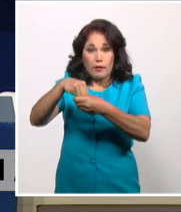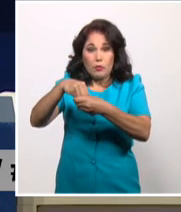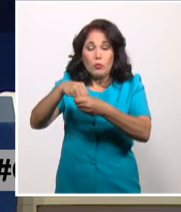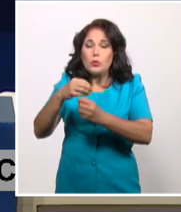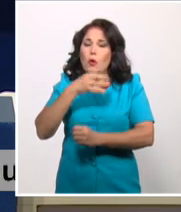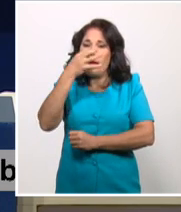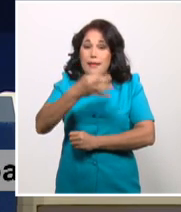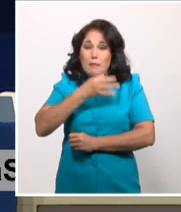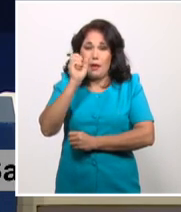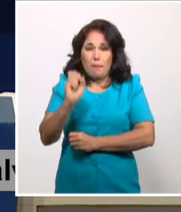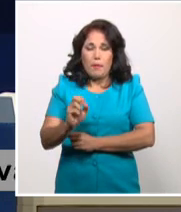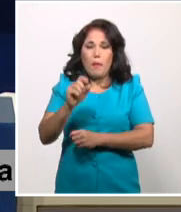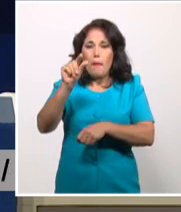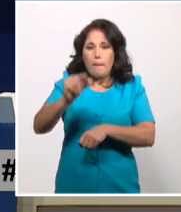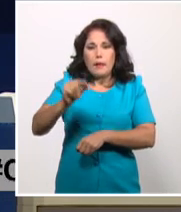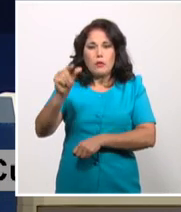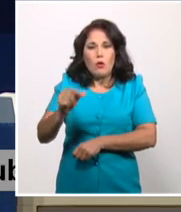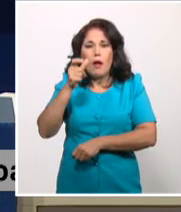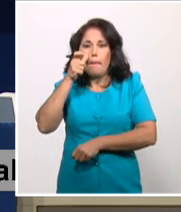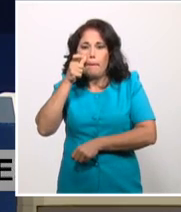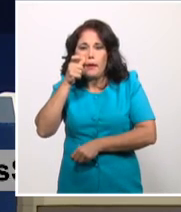de pacientes en vigilancia.